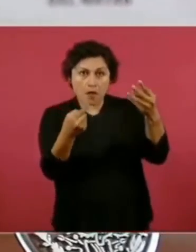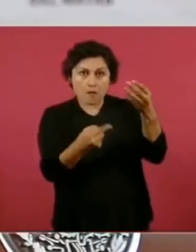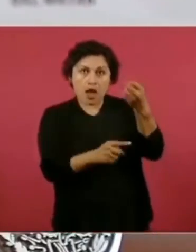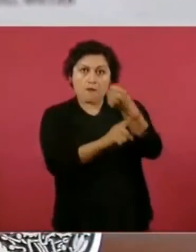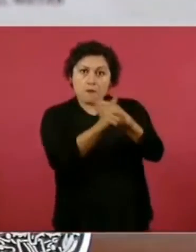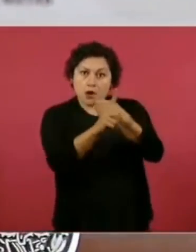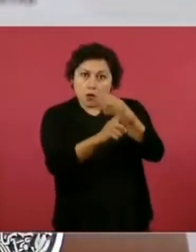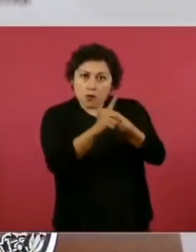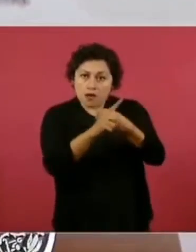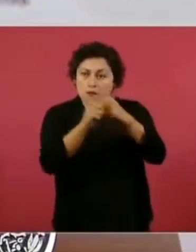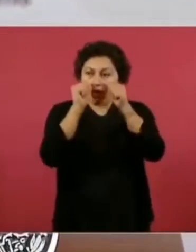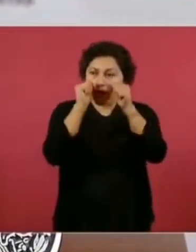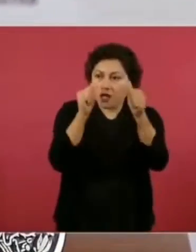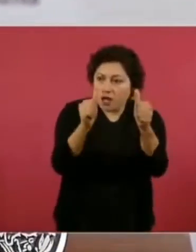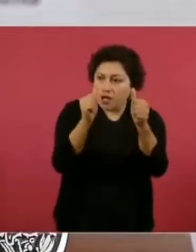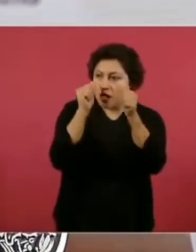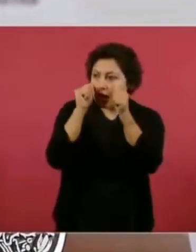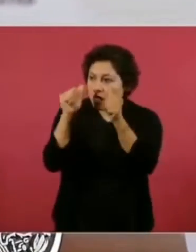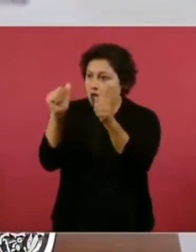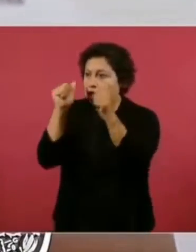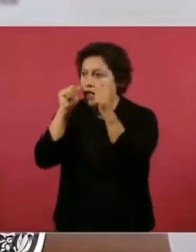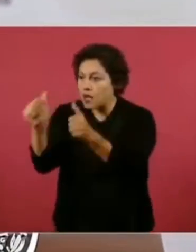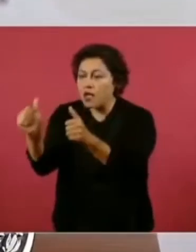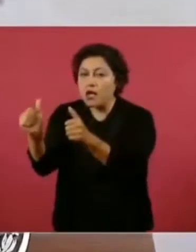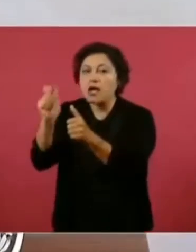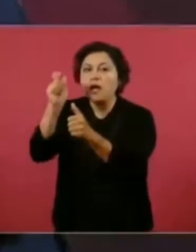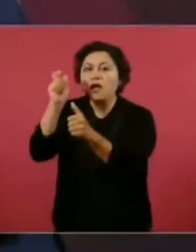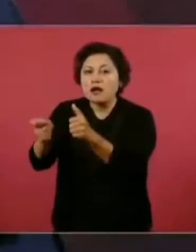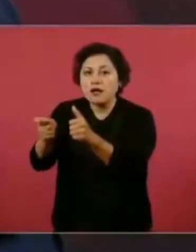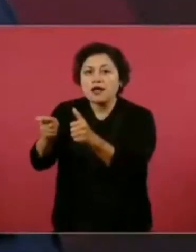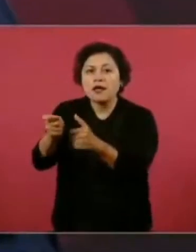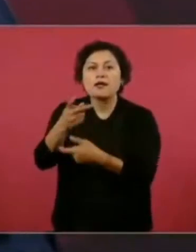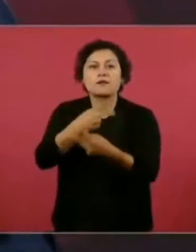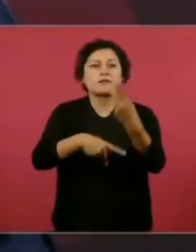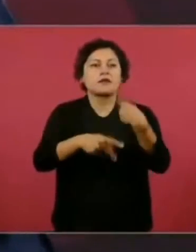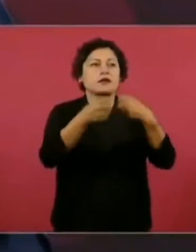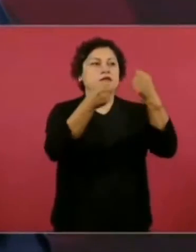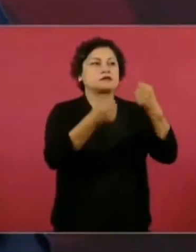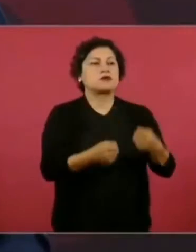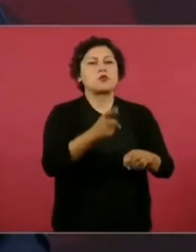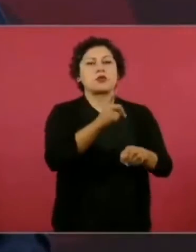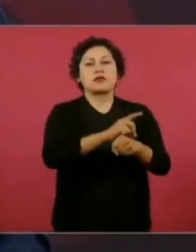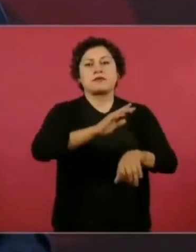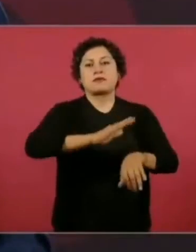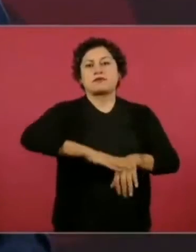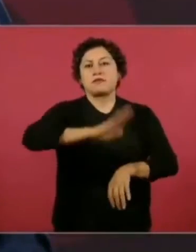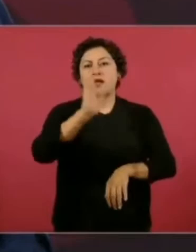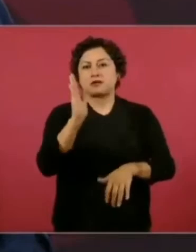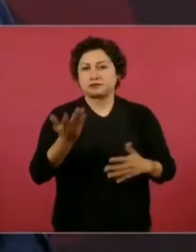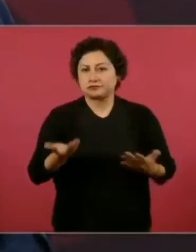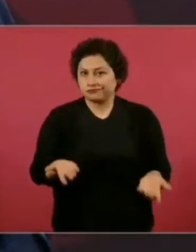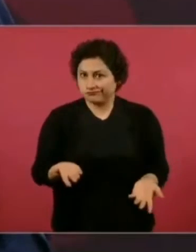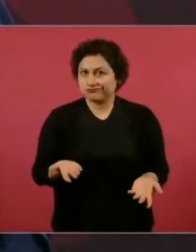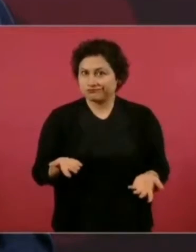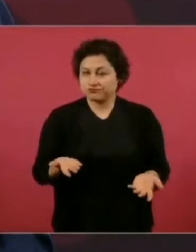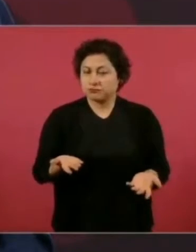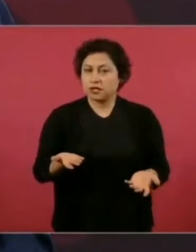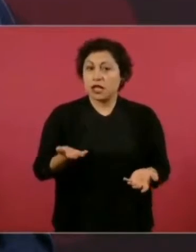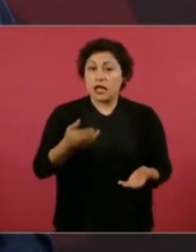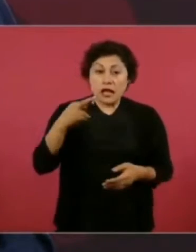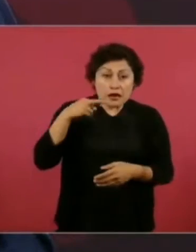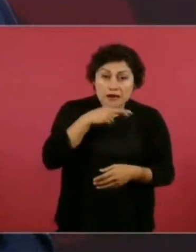la inseguridad y la violencia. Eso lleva tiempo, desde luego, pero se